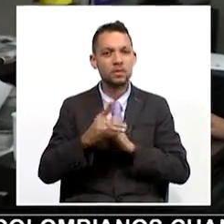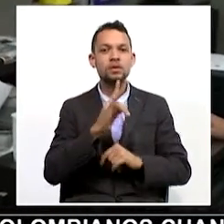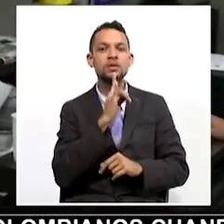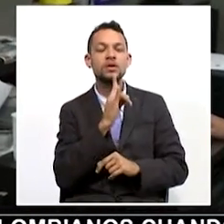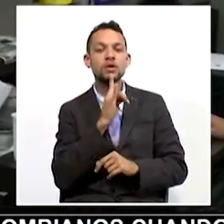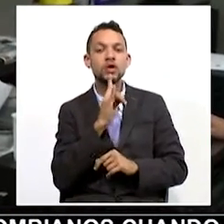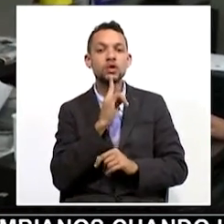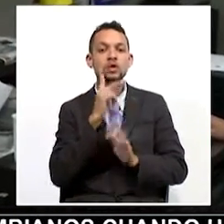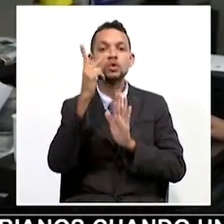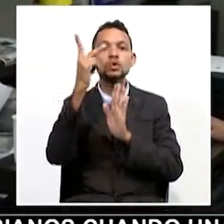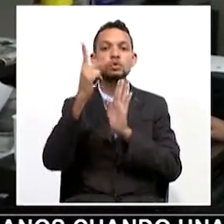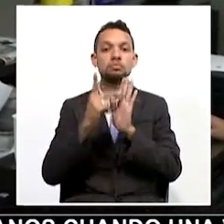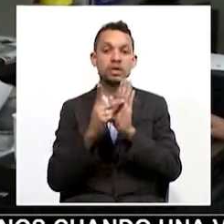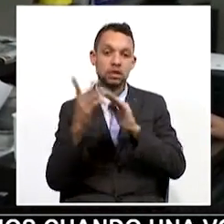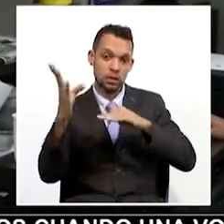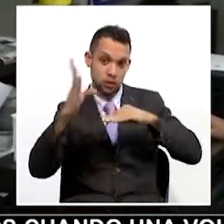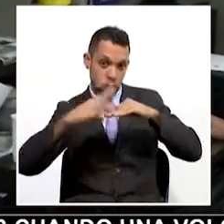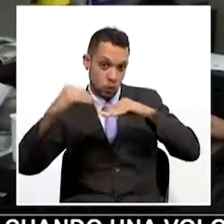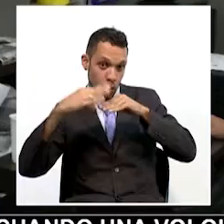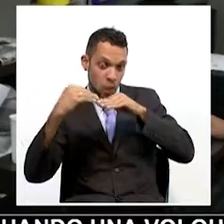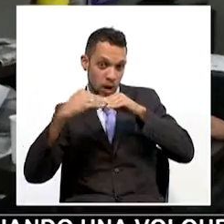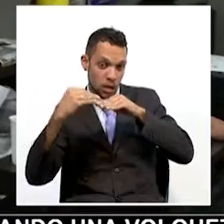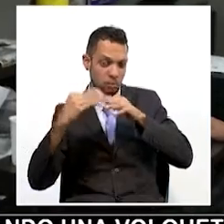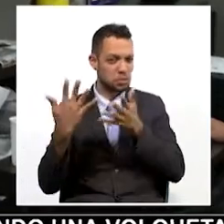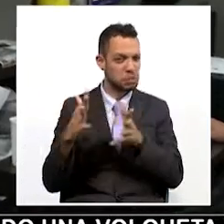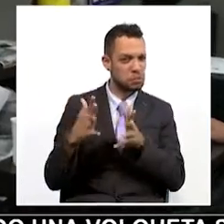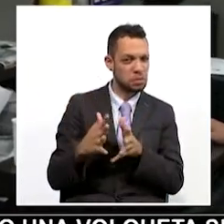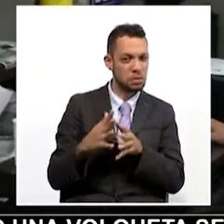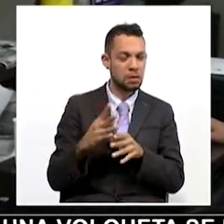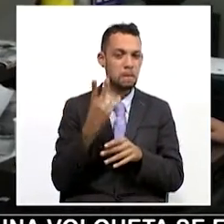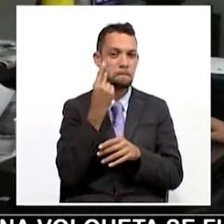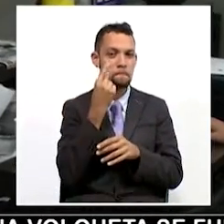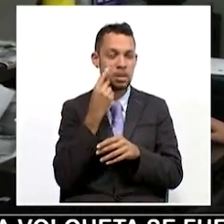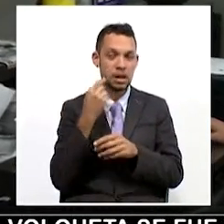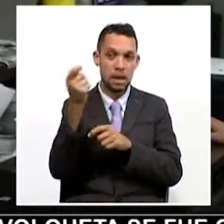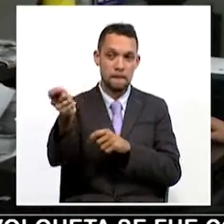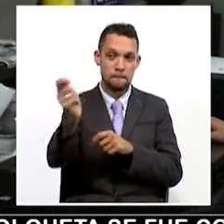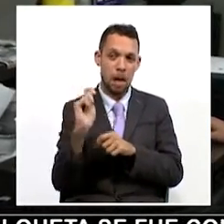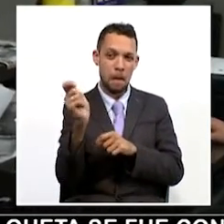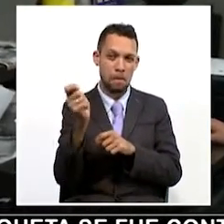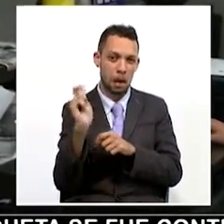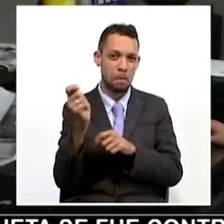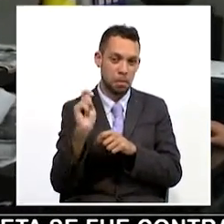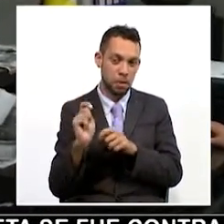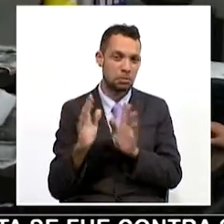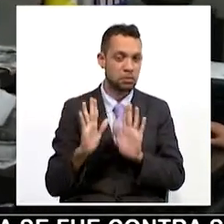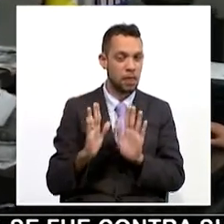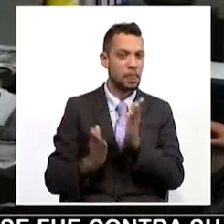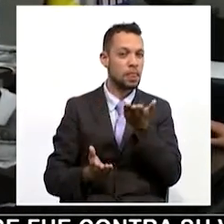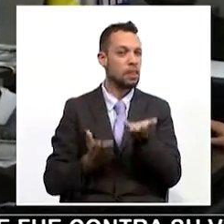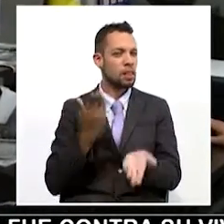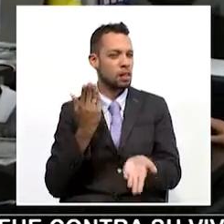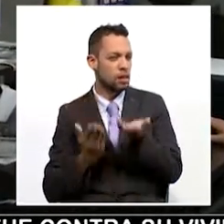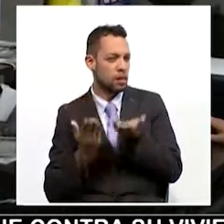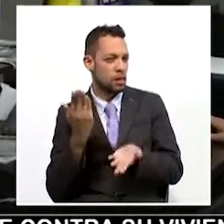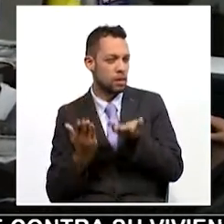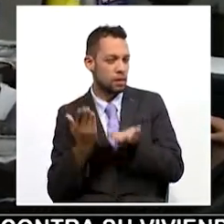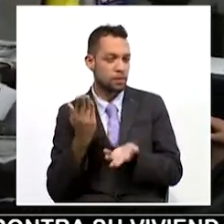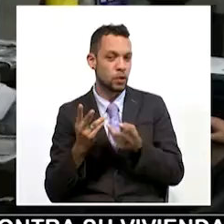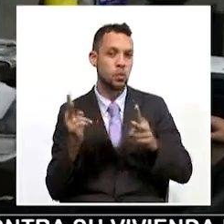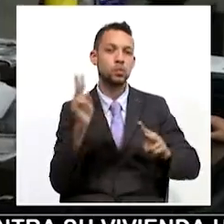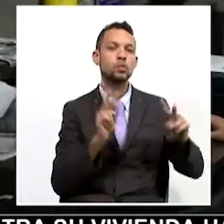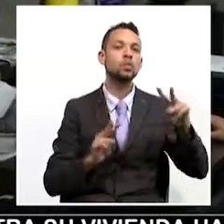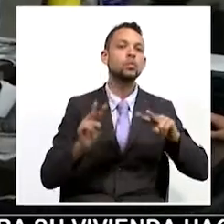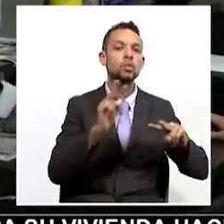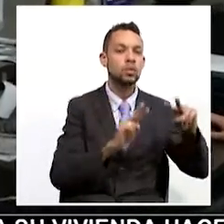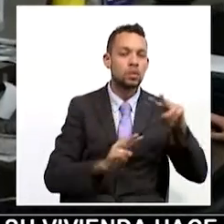mil dólares, pues que le puede pedir emigración para entrar. Eso es de acuerdo como si va de turismo o si